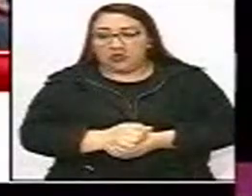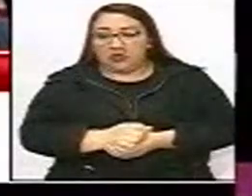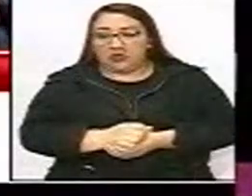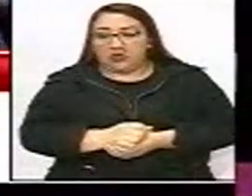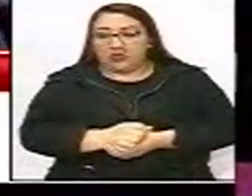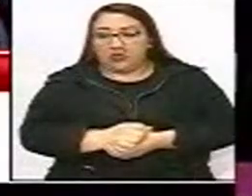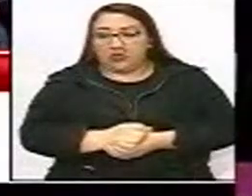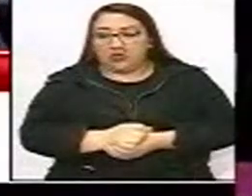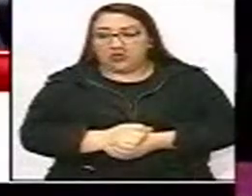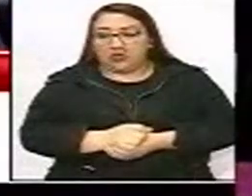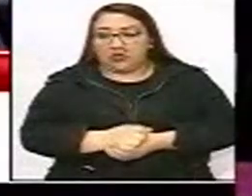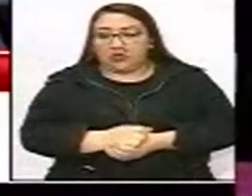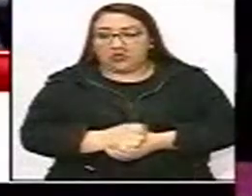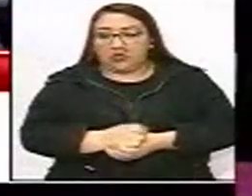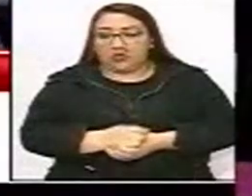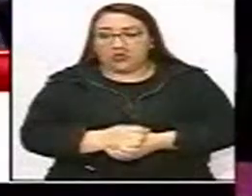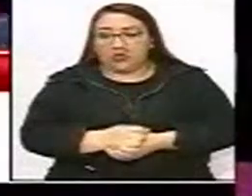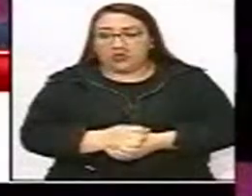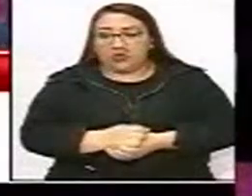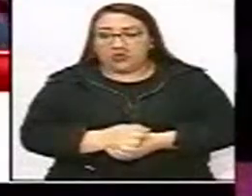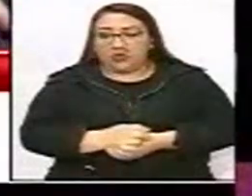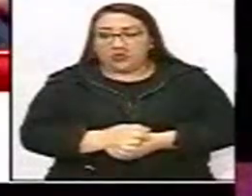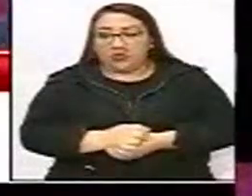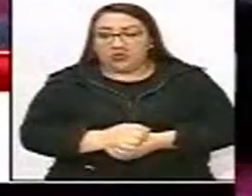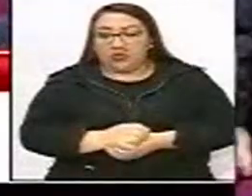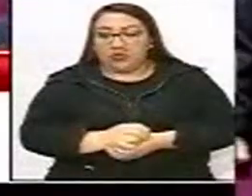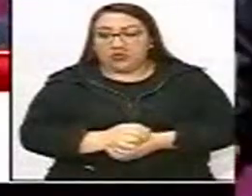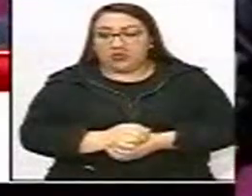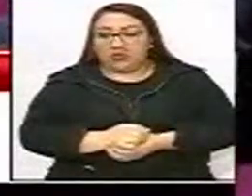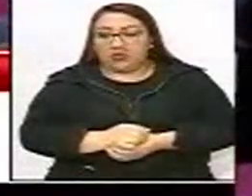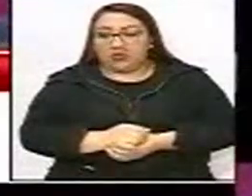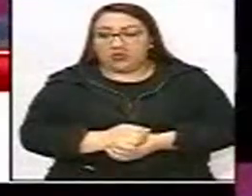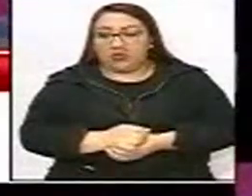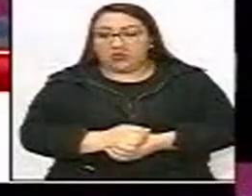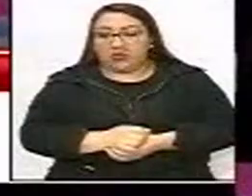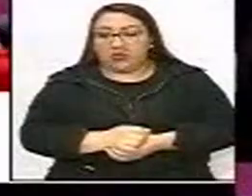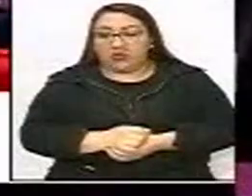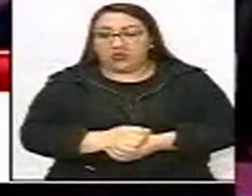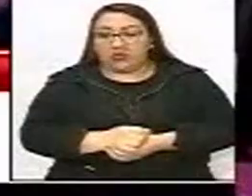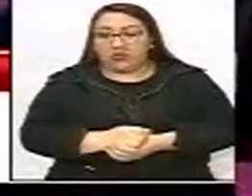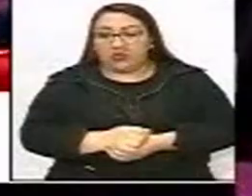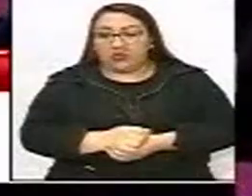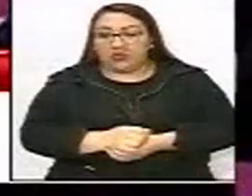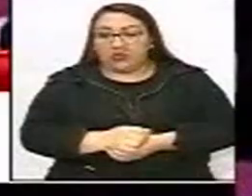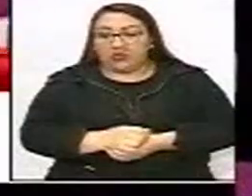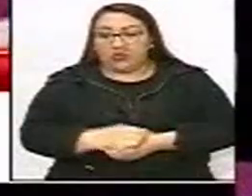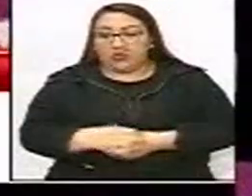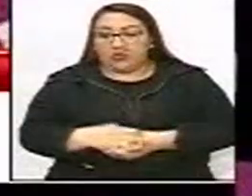gracias. Disculpe, estamos considerando las preguntas. Sí, presidente. Nadie le ha dado el uso de la palabra. Señor.